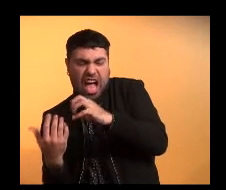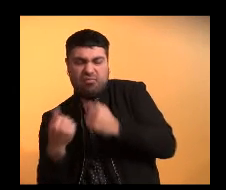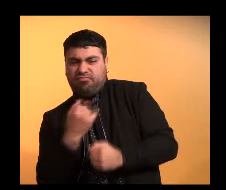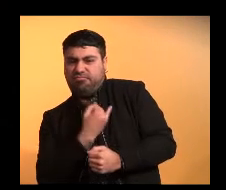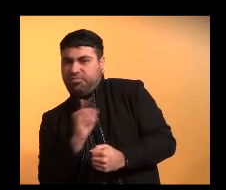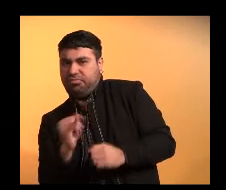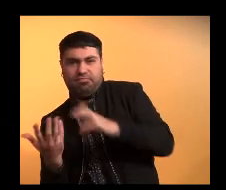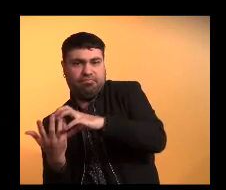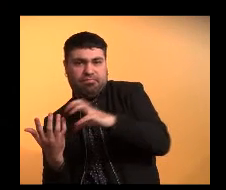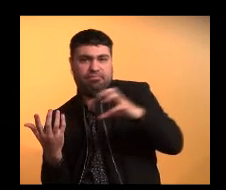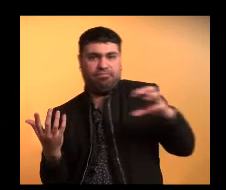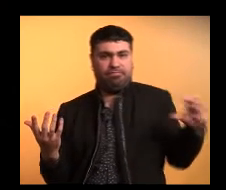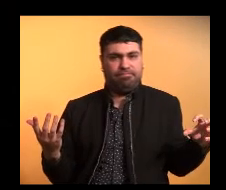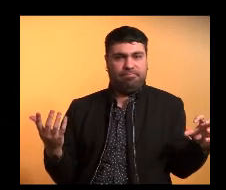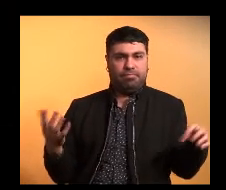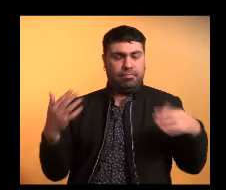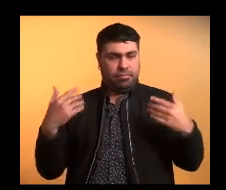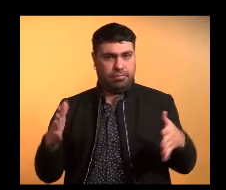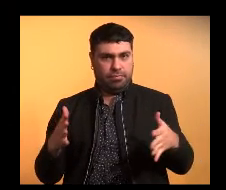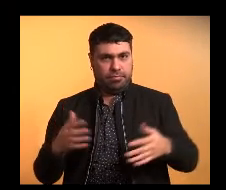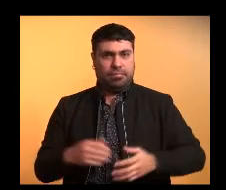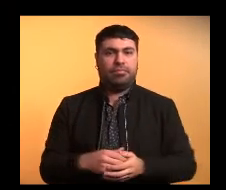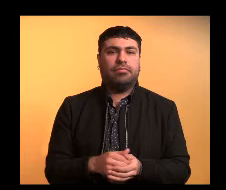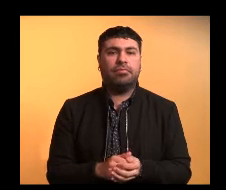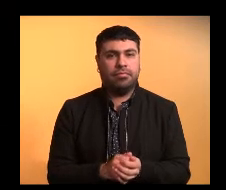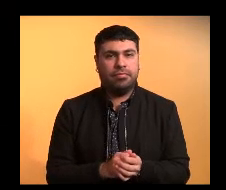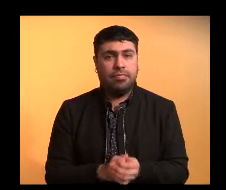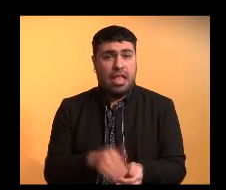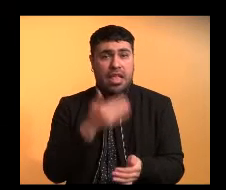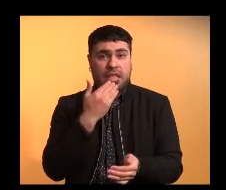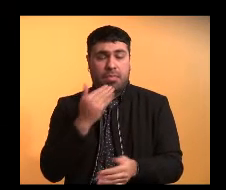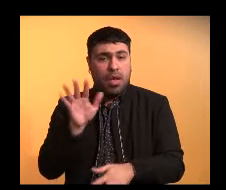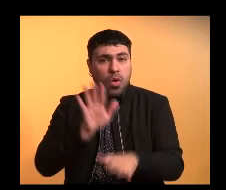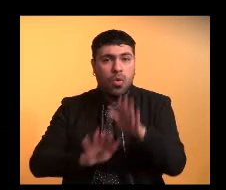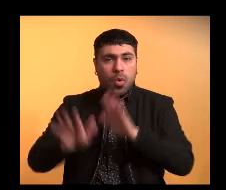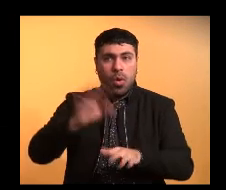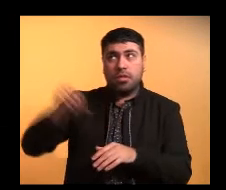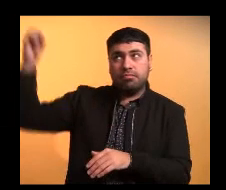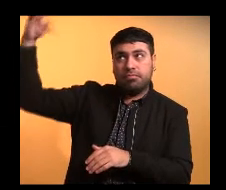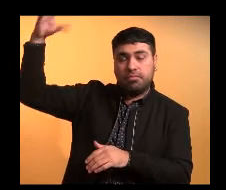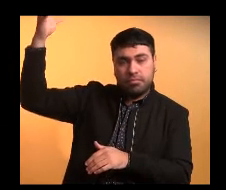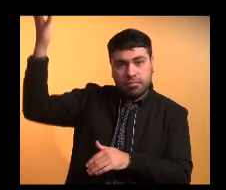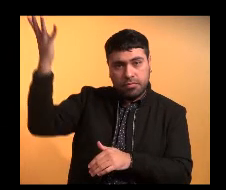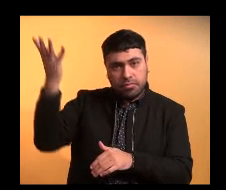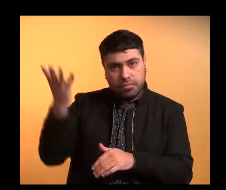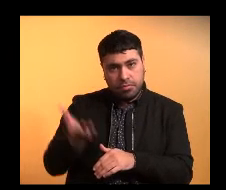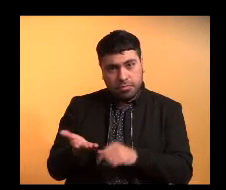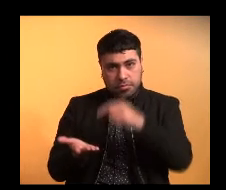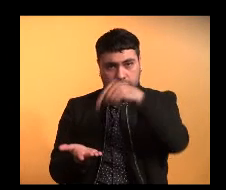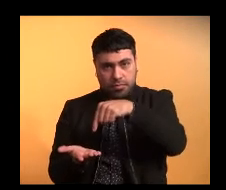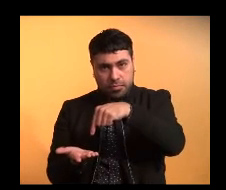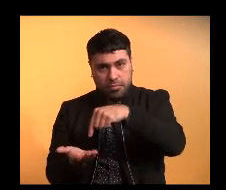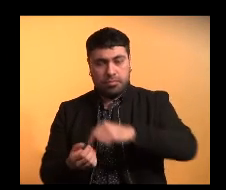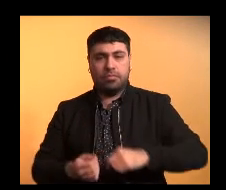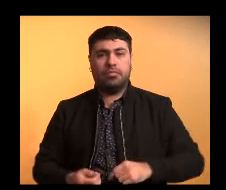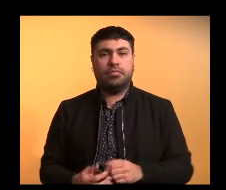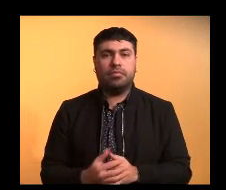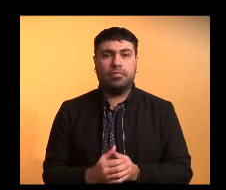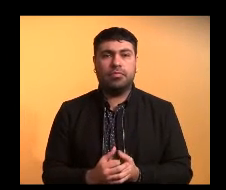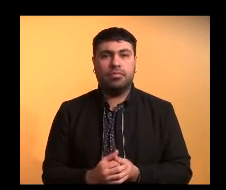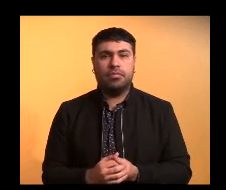ejemplo, para hacer frente a la radiación ultravioleta, que en algunas ocasiones también puede impactar a las